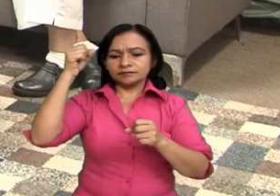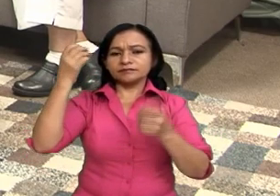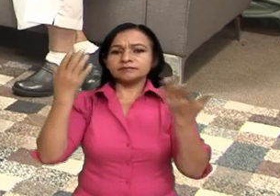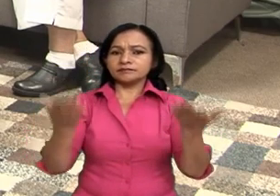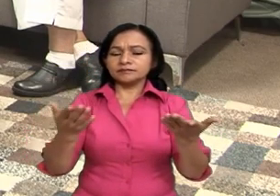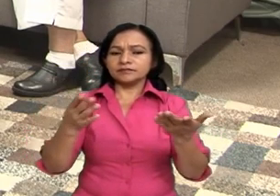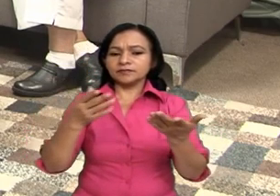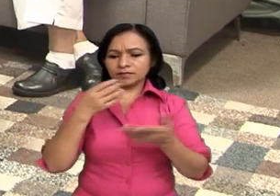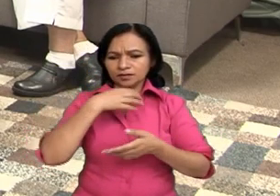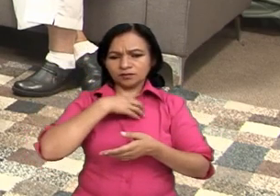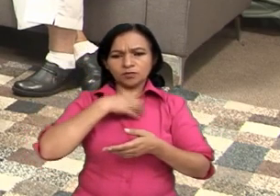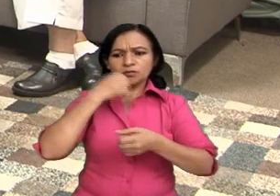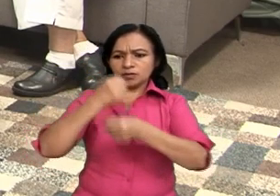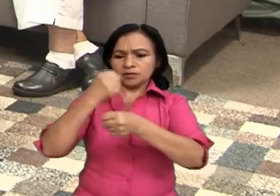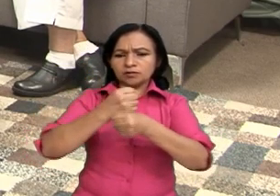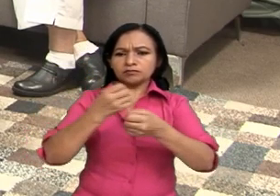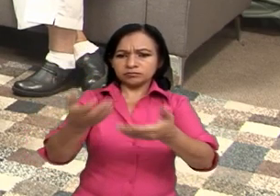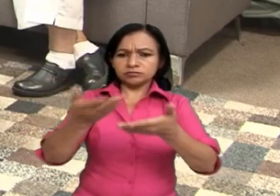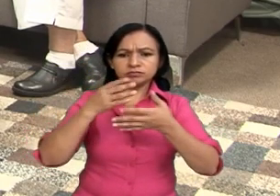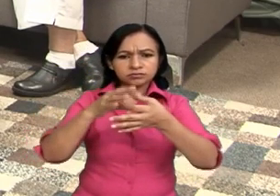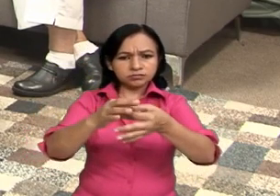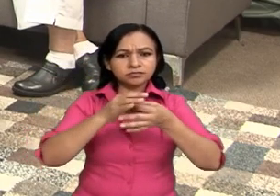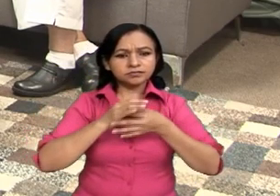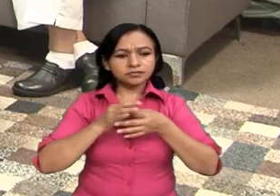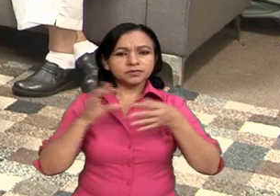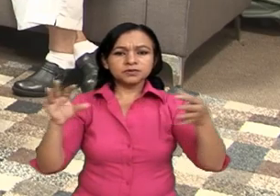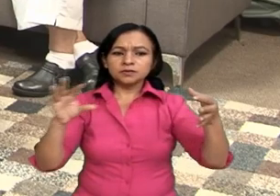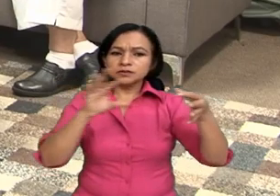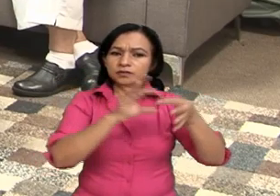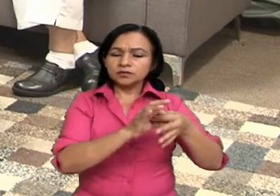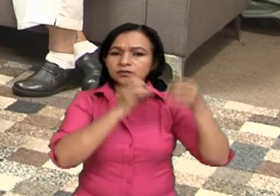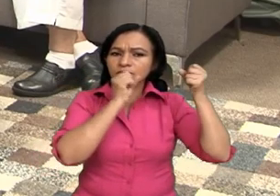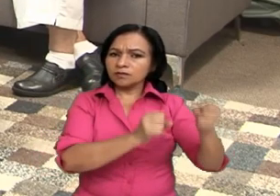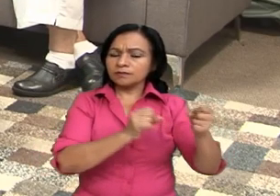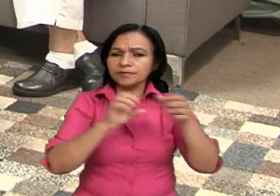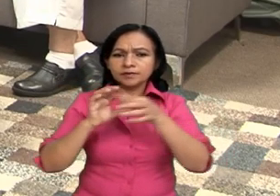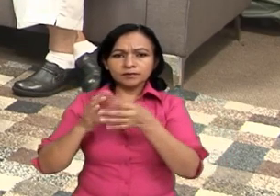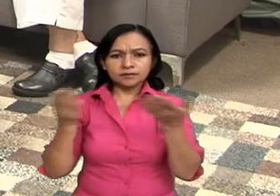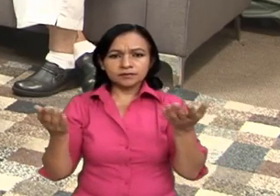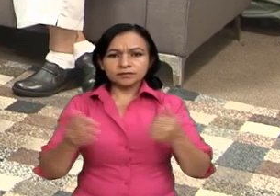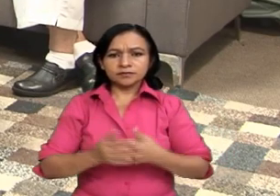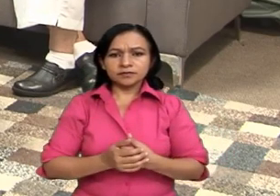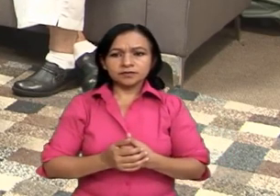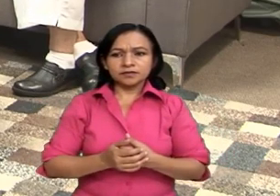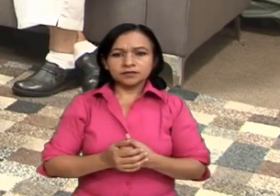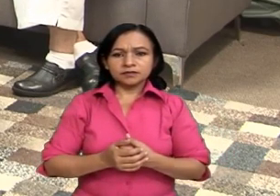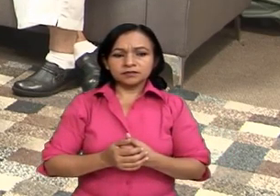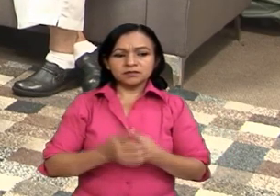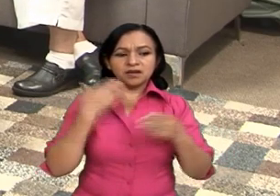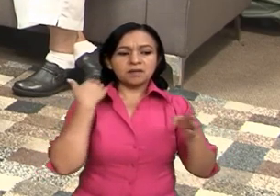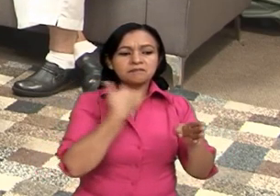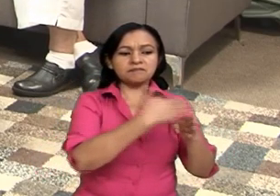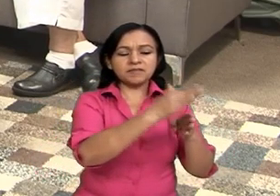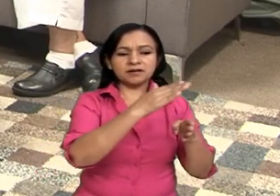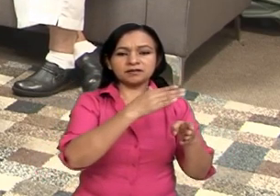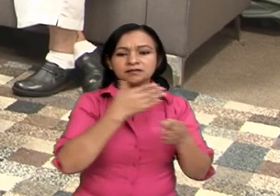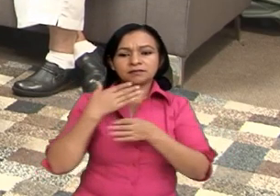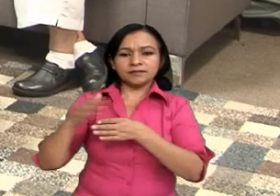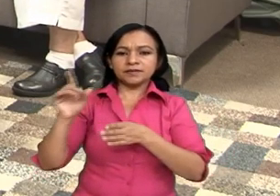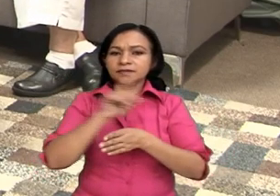el pan de cada día junto y a la par del hombre y no necesariamente cada quien manda en su lugar,